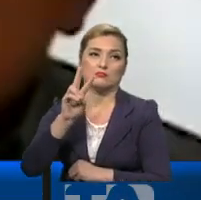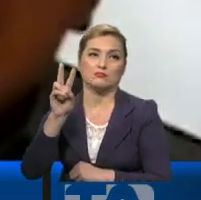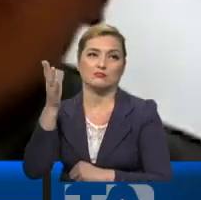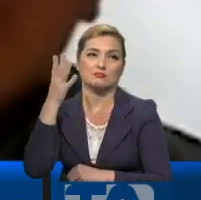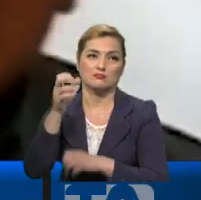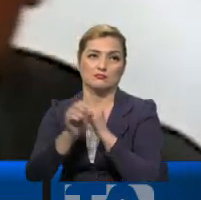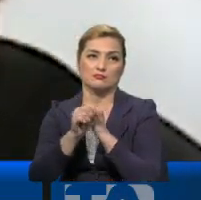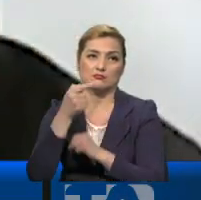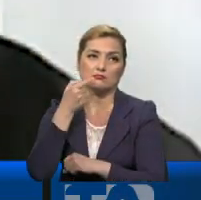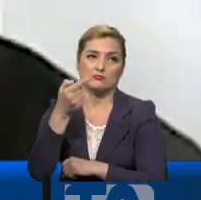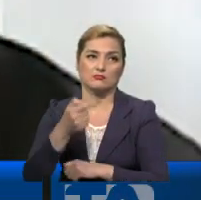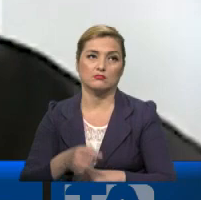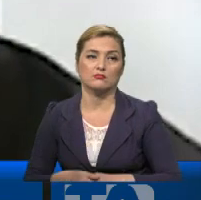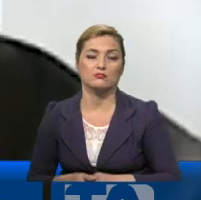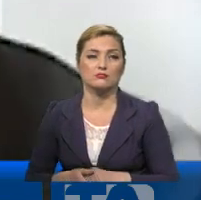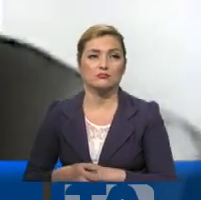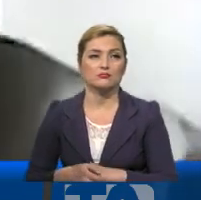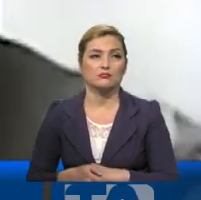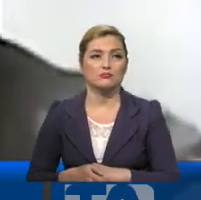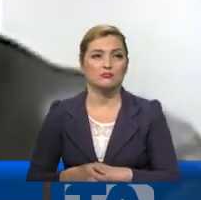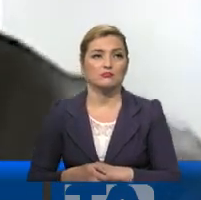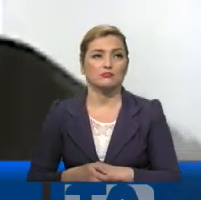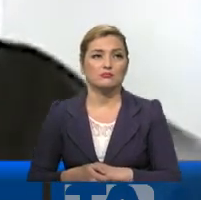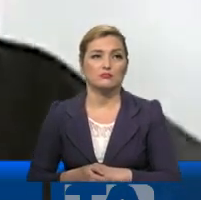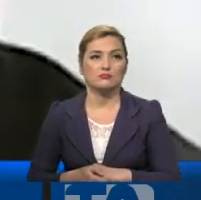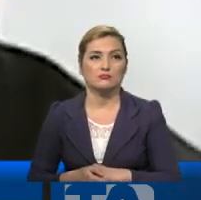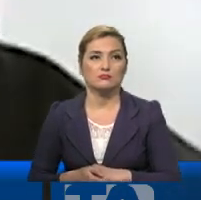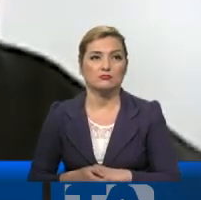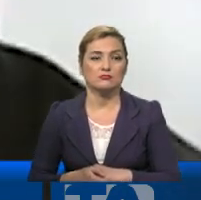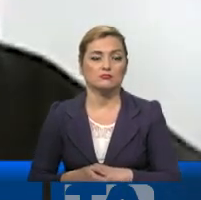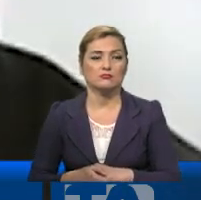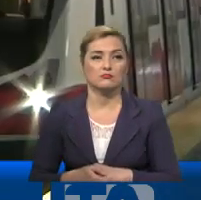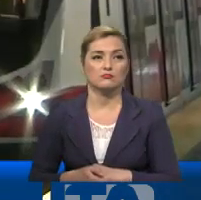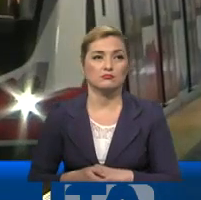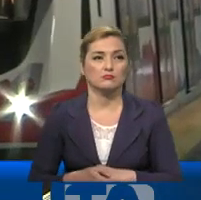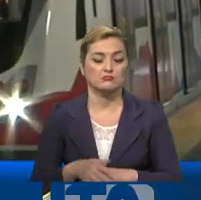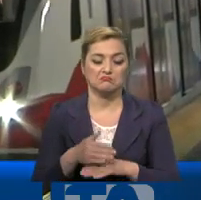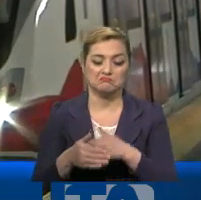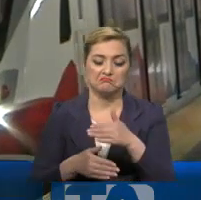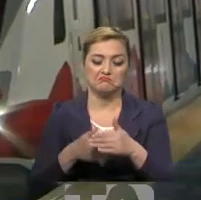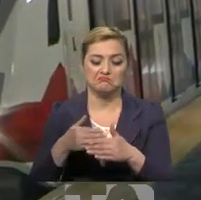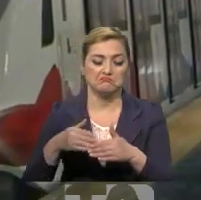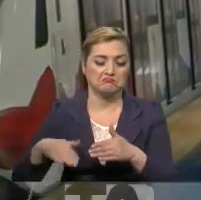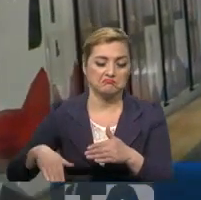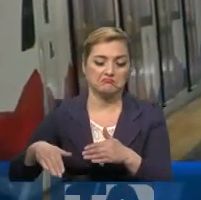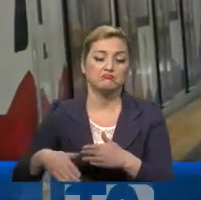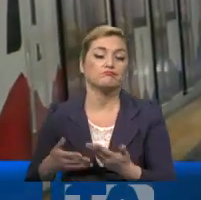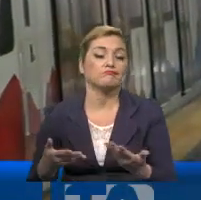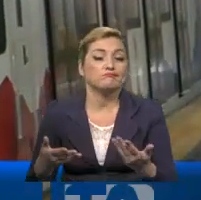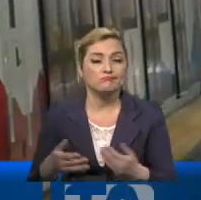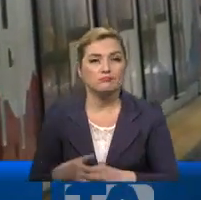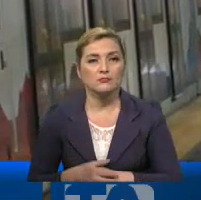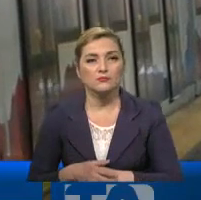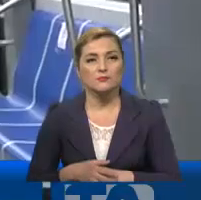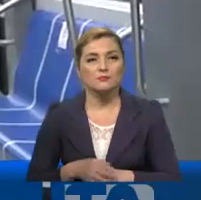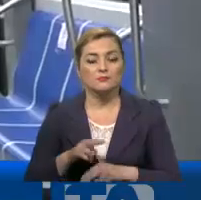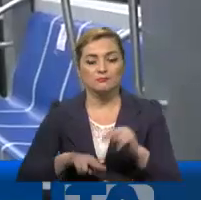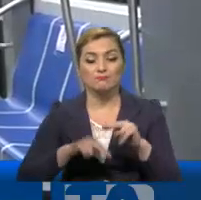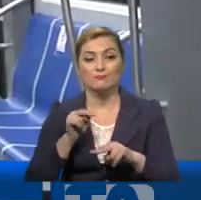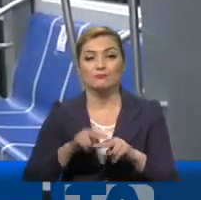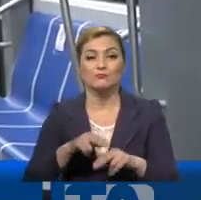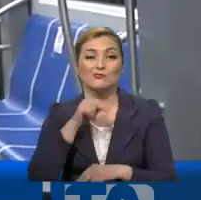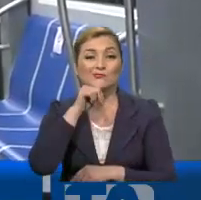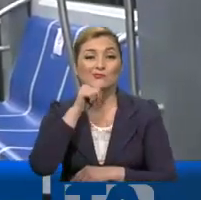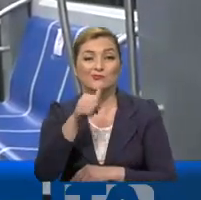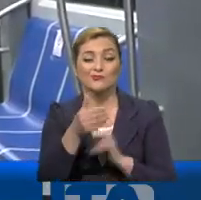el año pasado. Hoy se está un poquito ratificando este proceso. A estos retrasos se suma que aún la obra del metro no